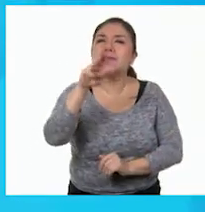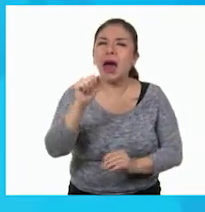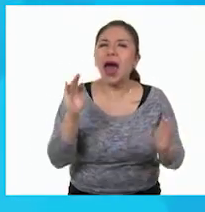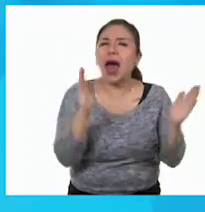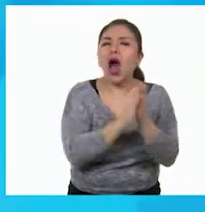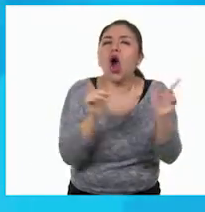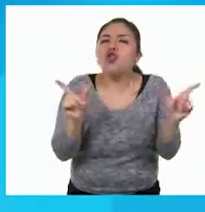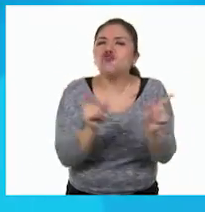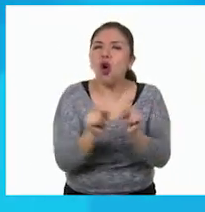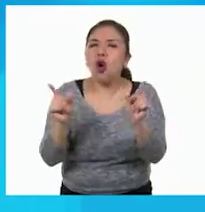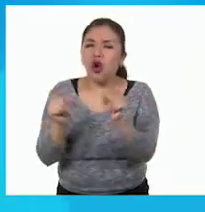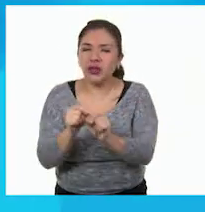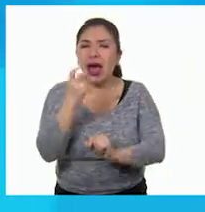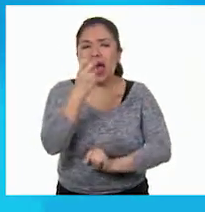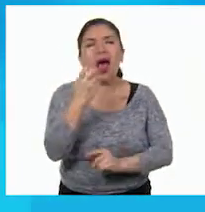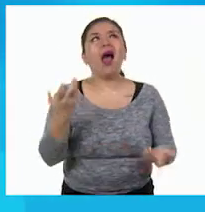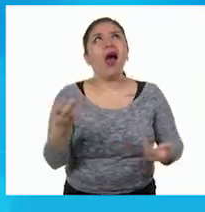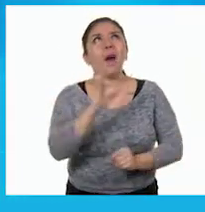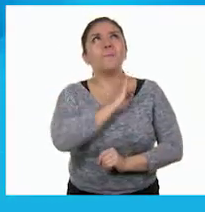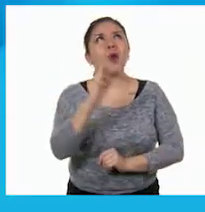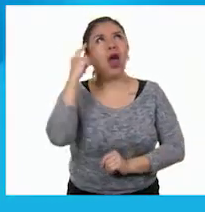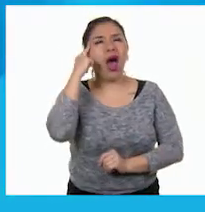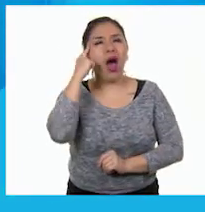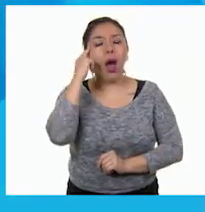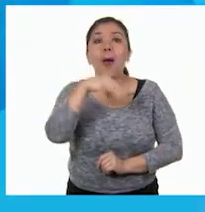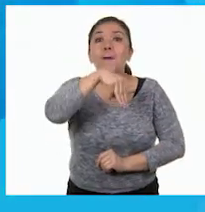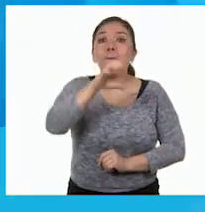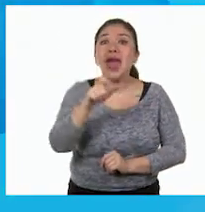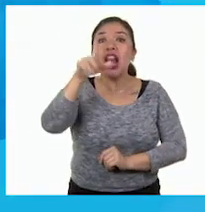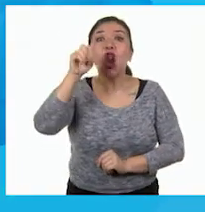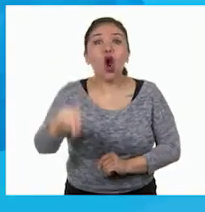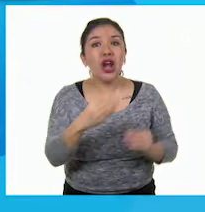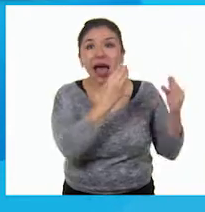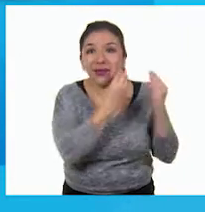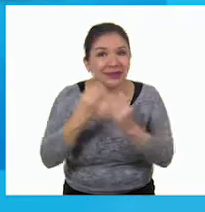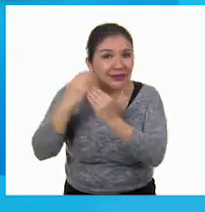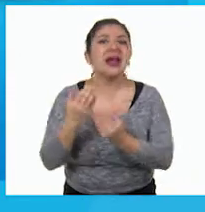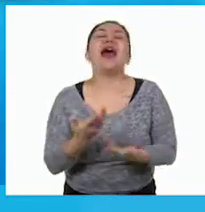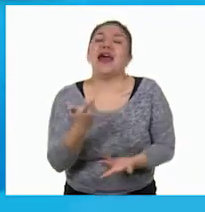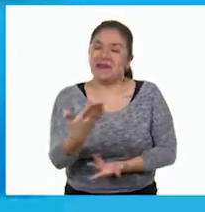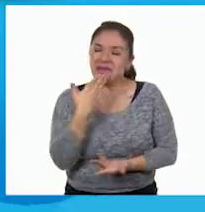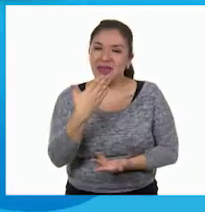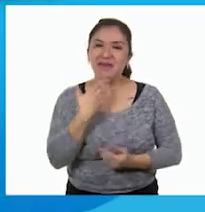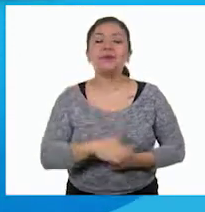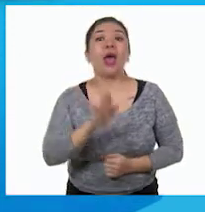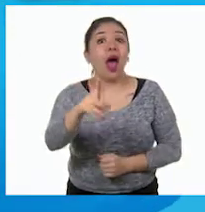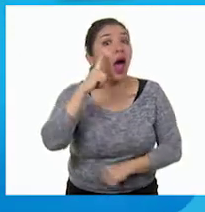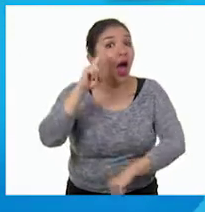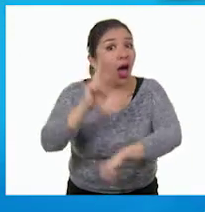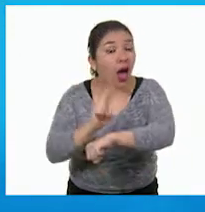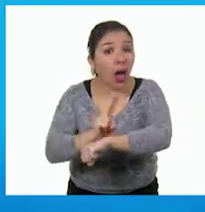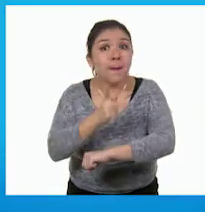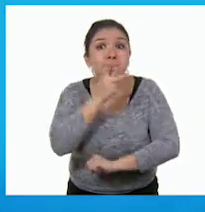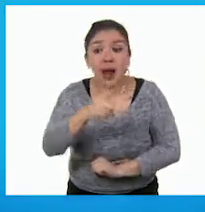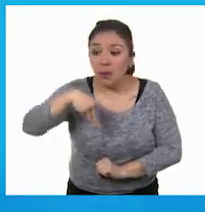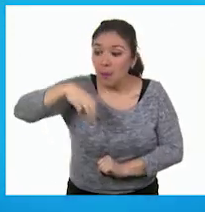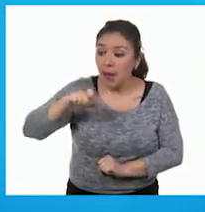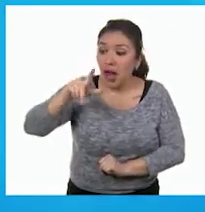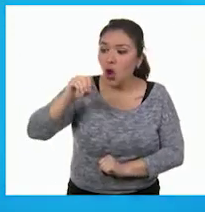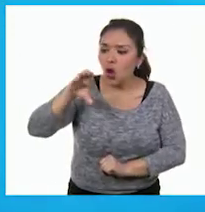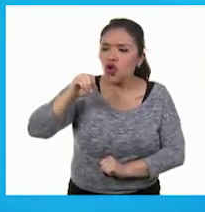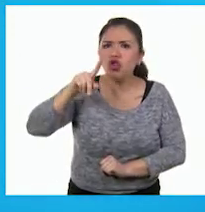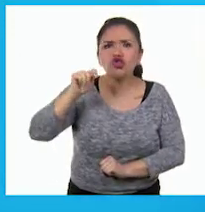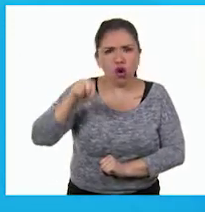cortas, exactamente. Entonces puede ser melón. Melón, ajá, muy bien, Mariana. Pero ojo, melocotón estaba